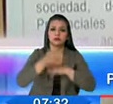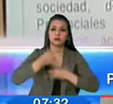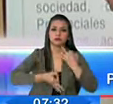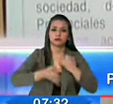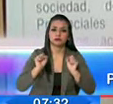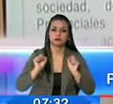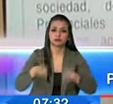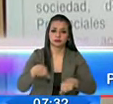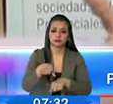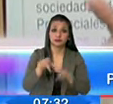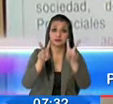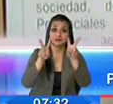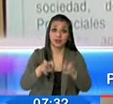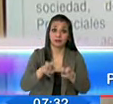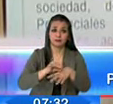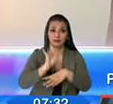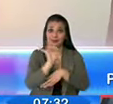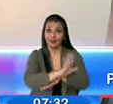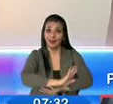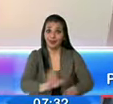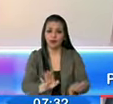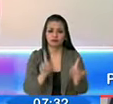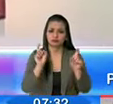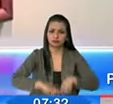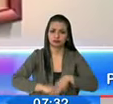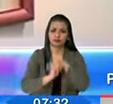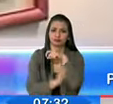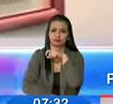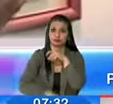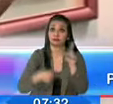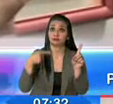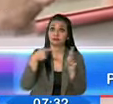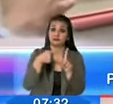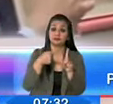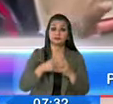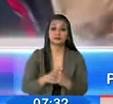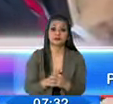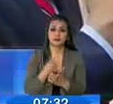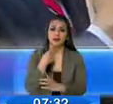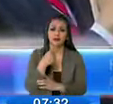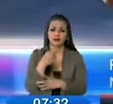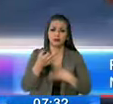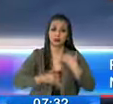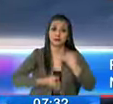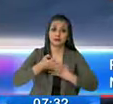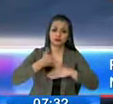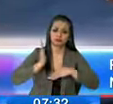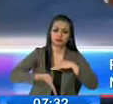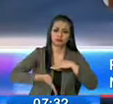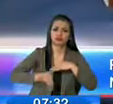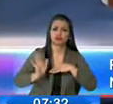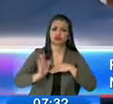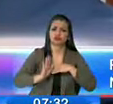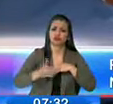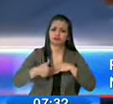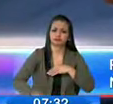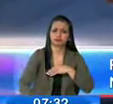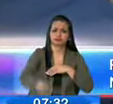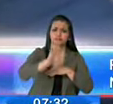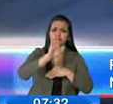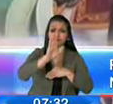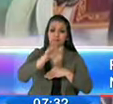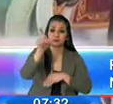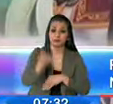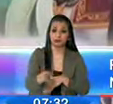estos casos no queden impunes. Álvarez precisa además que la imprescriptibilidad no debería alcanzar únicamente al